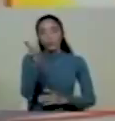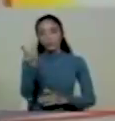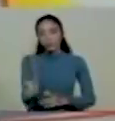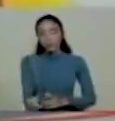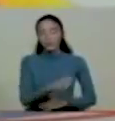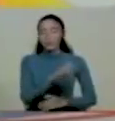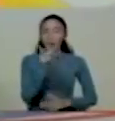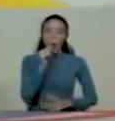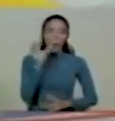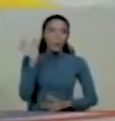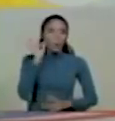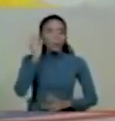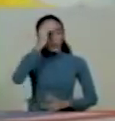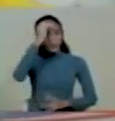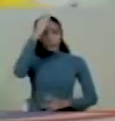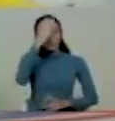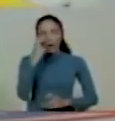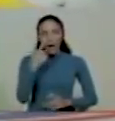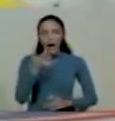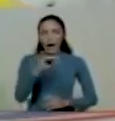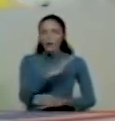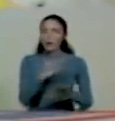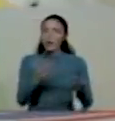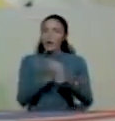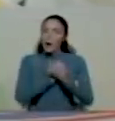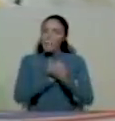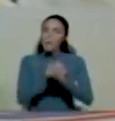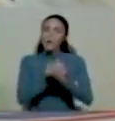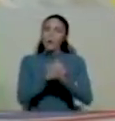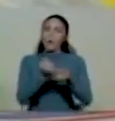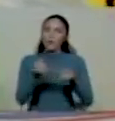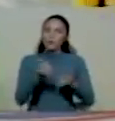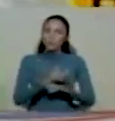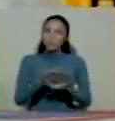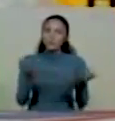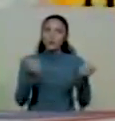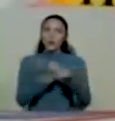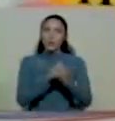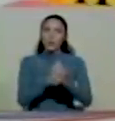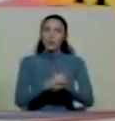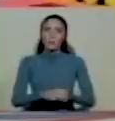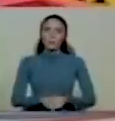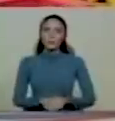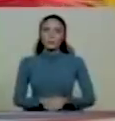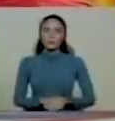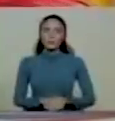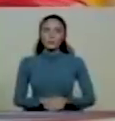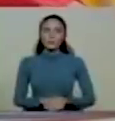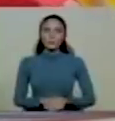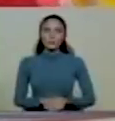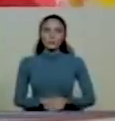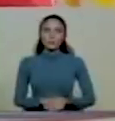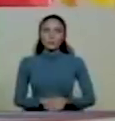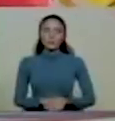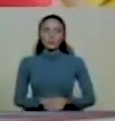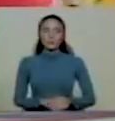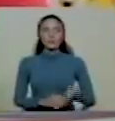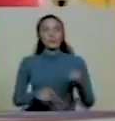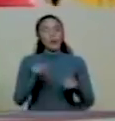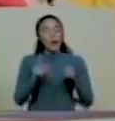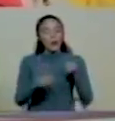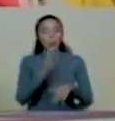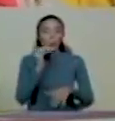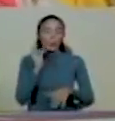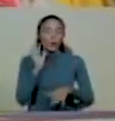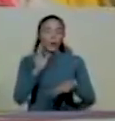trata al pueblo con amor, las hay. Muchos de los médicos integrales comunitarios que han formado Cuba y hemos